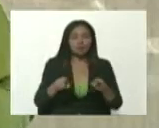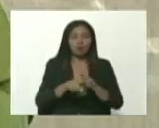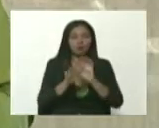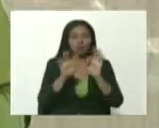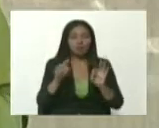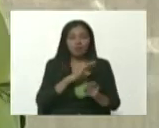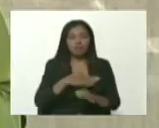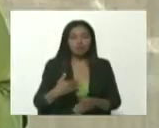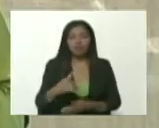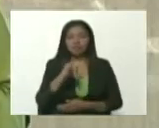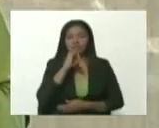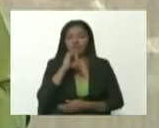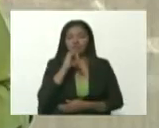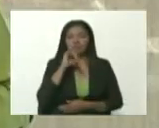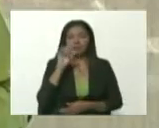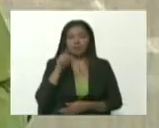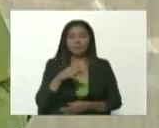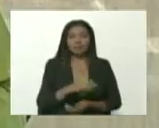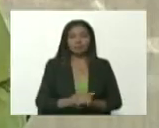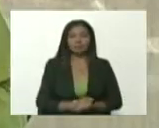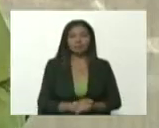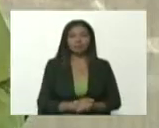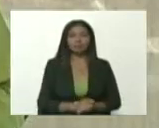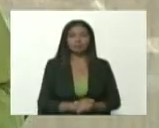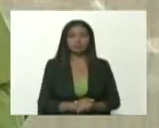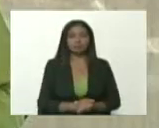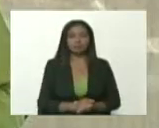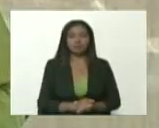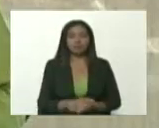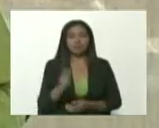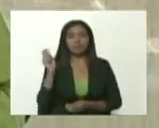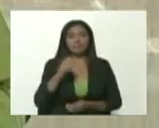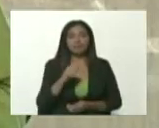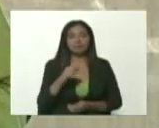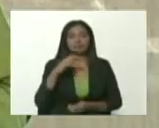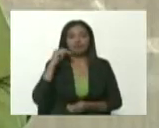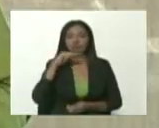Quiero anunciar que los meses de octubre,